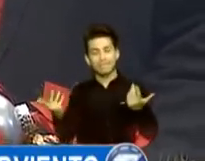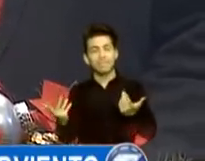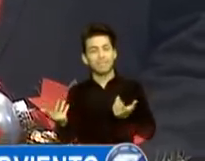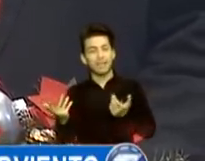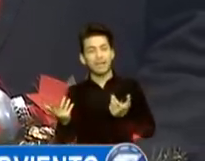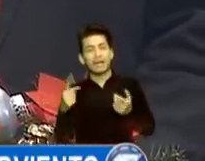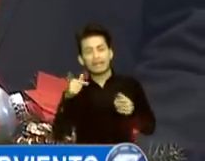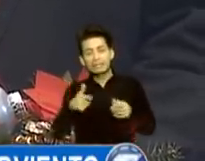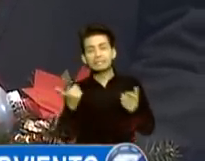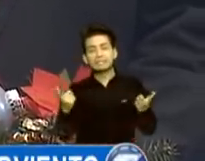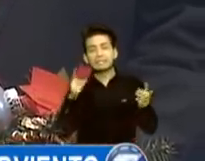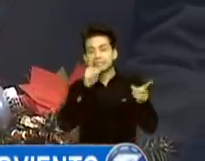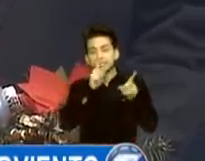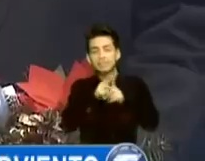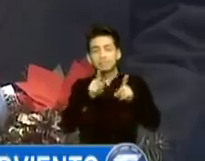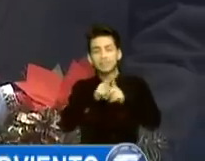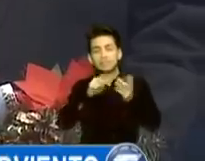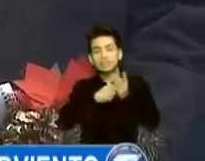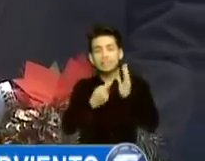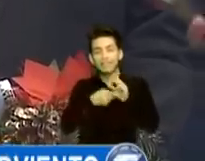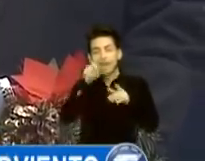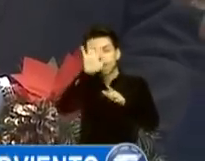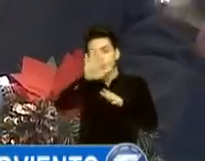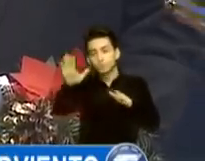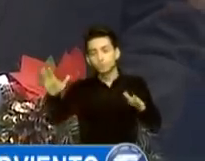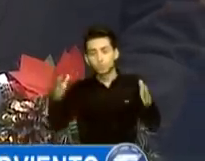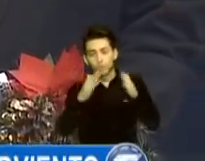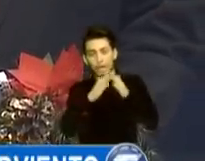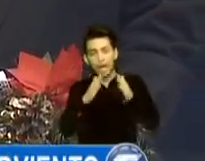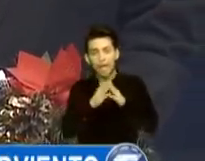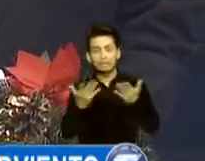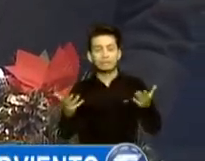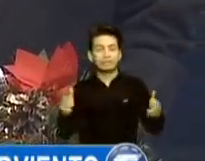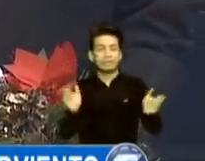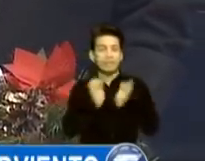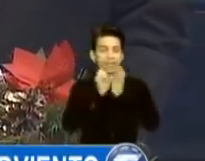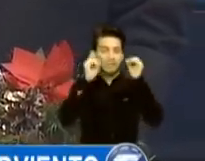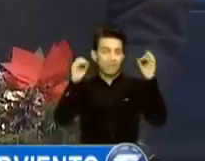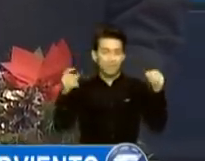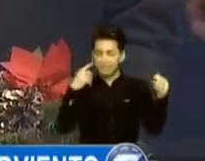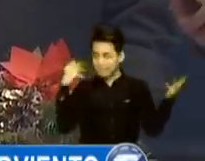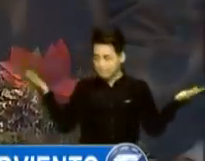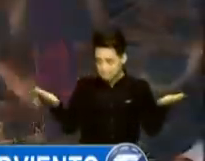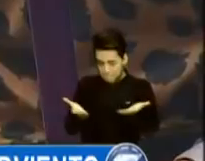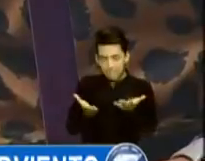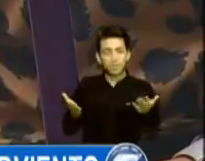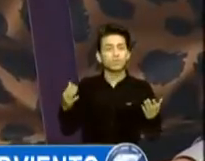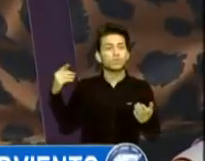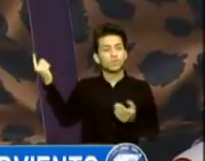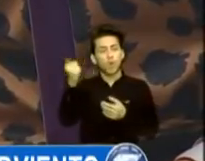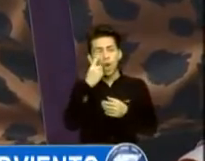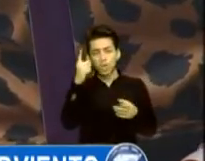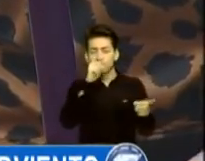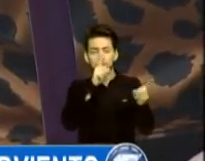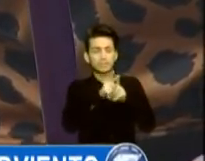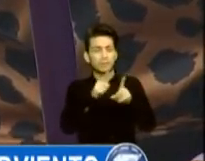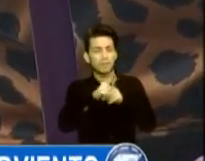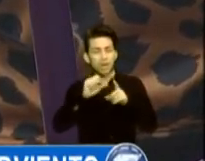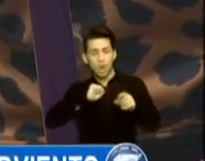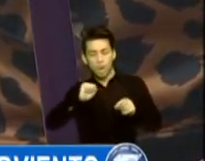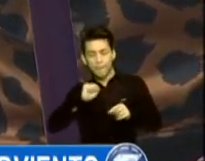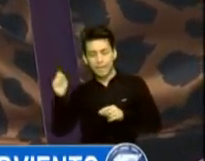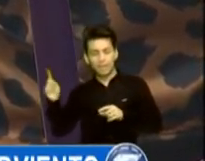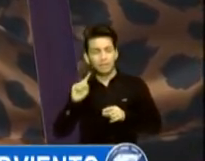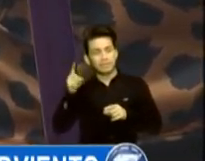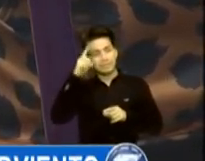ambiente navideño que ya se vive en esta su casa, en Noti7. Y la tenemos aquí a la vista de ustedes, pero también de todos nuestros compañeros de trabajo quienes se acercan,